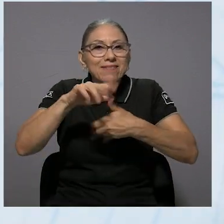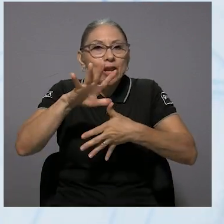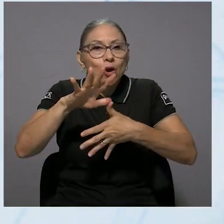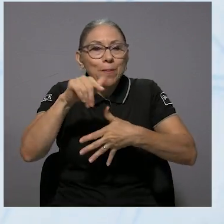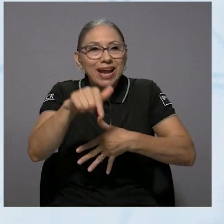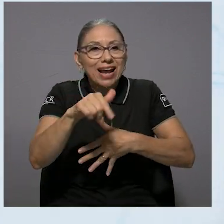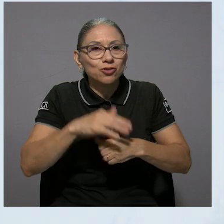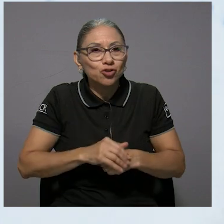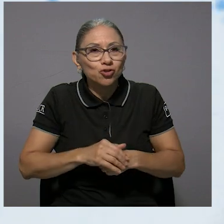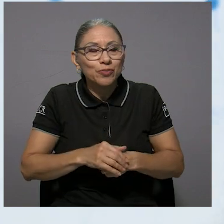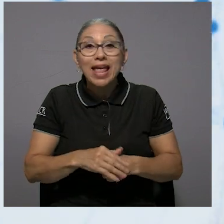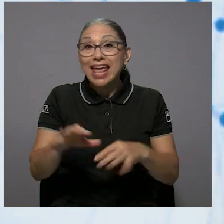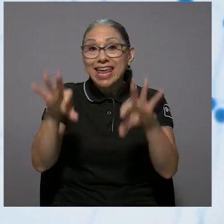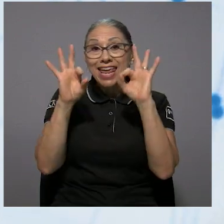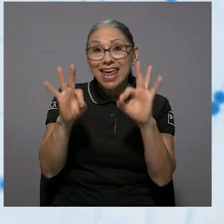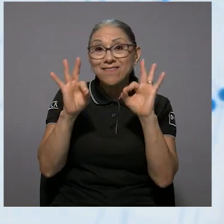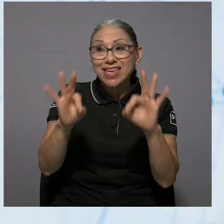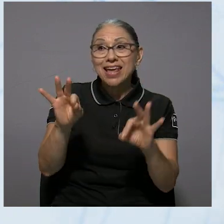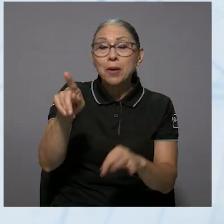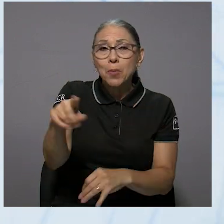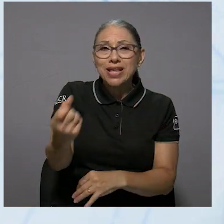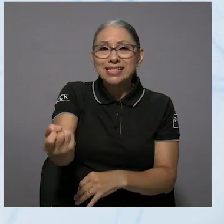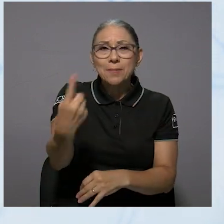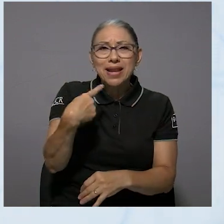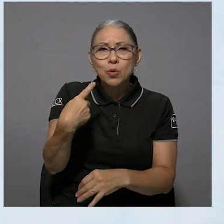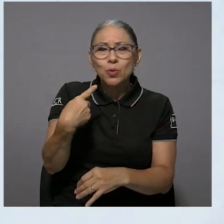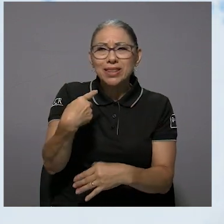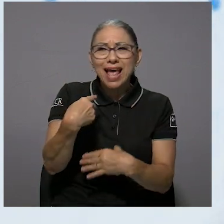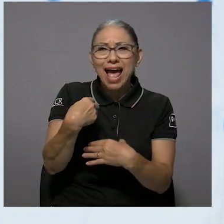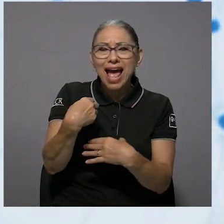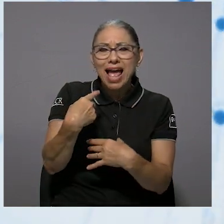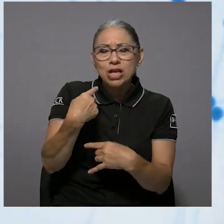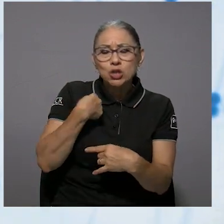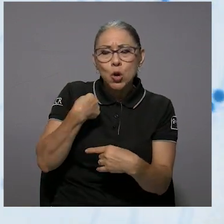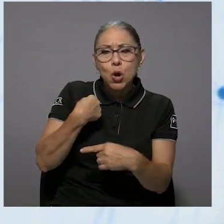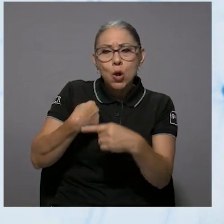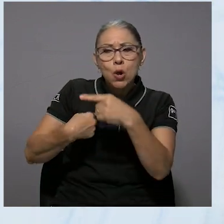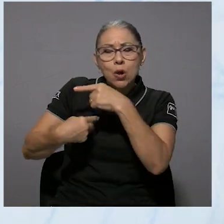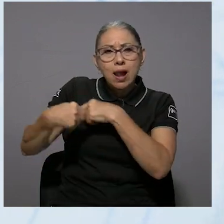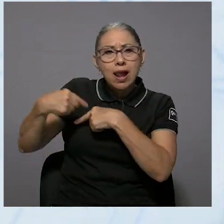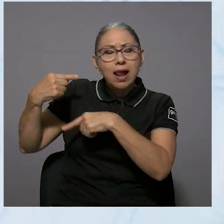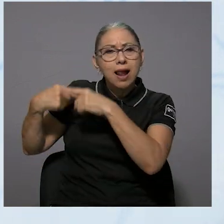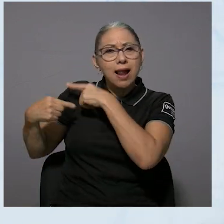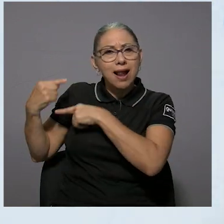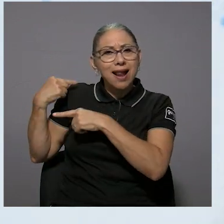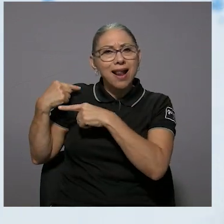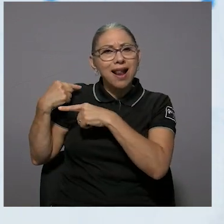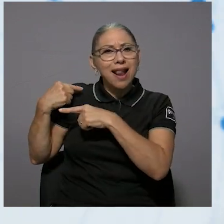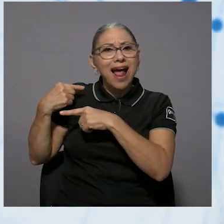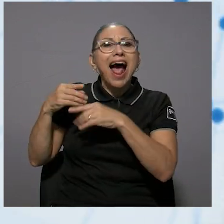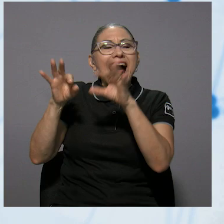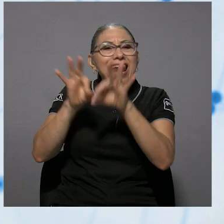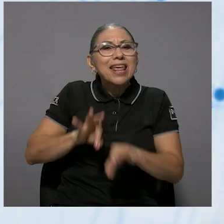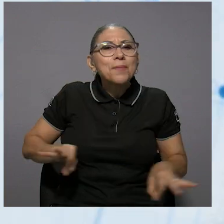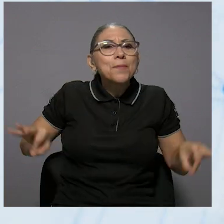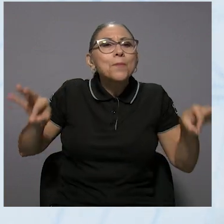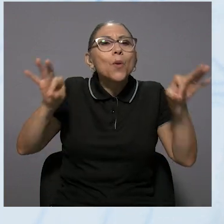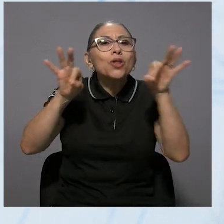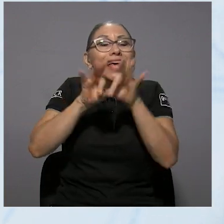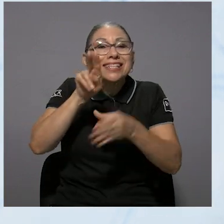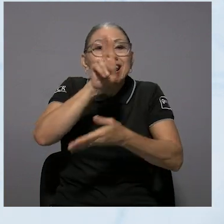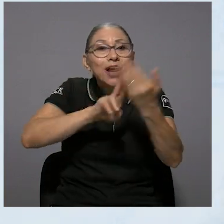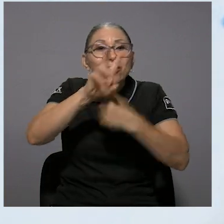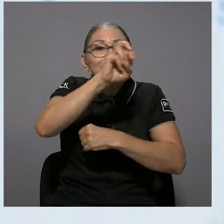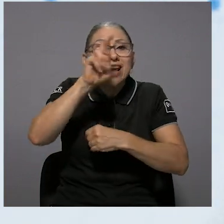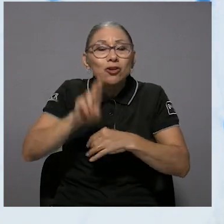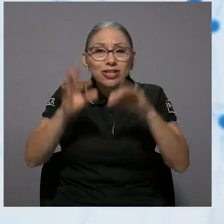Y qué bien, porque esa pregunta me hace devolverme un poquito a la importancia que tiene la internacionalización de la